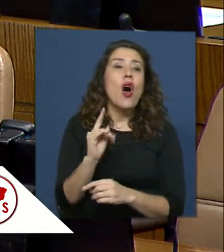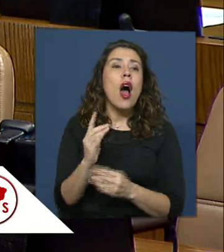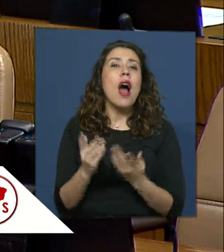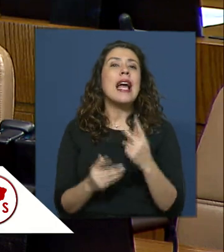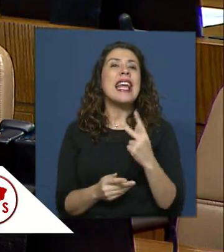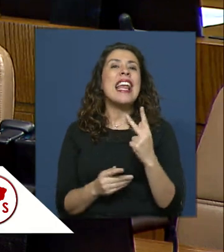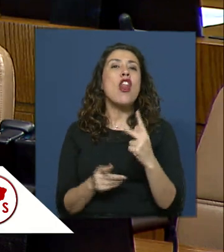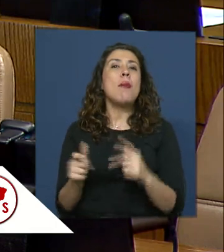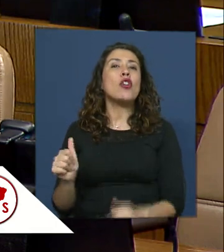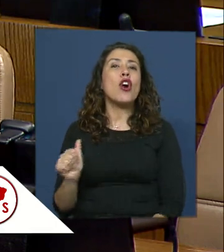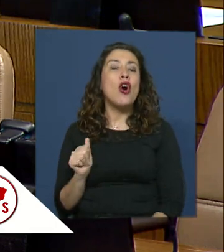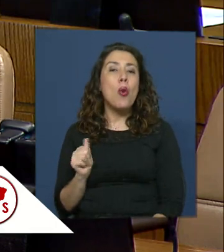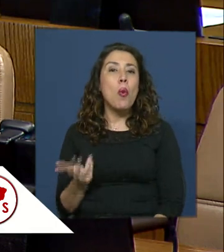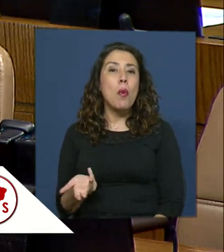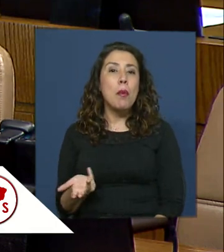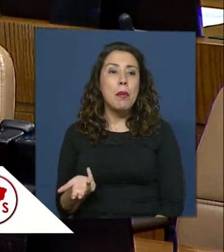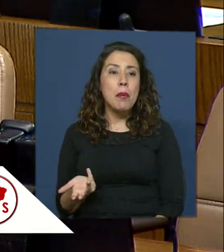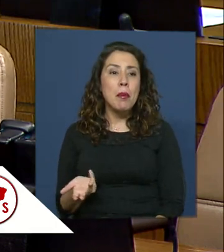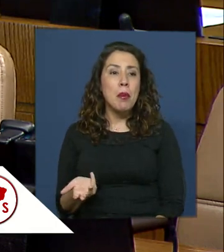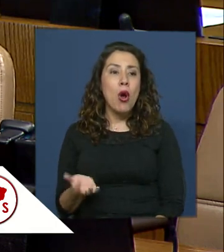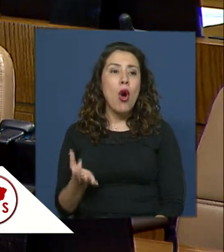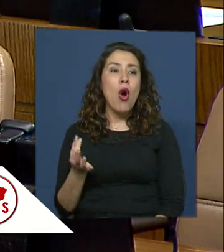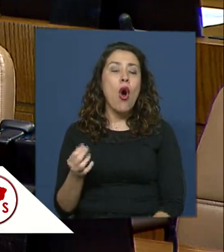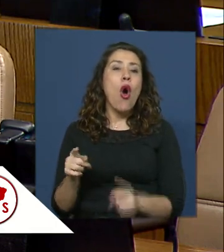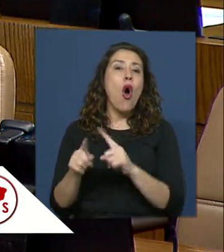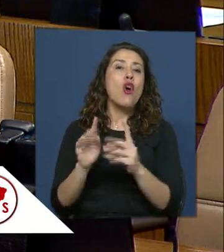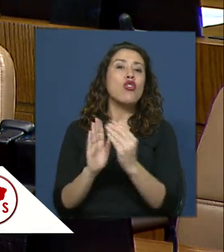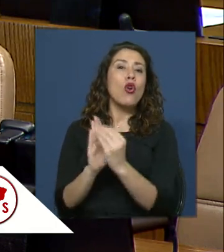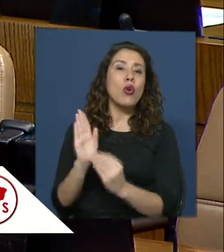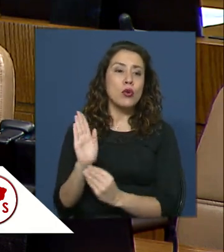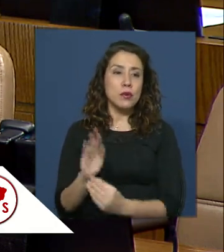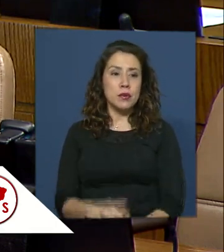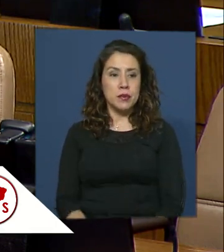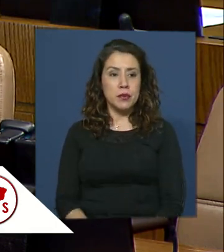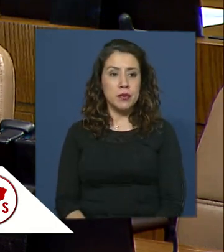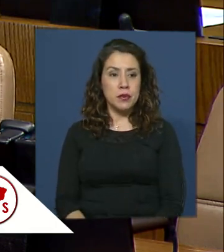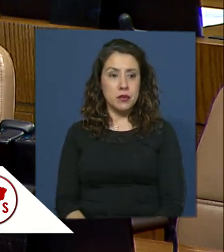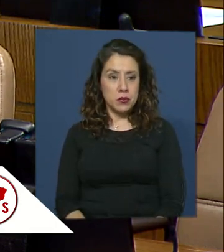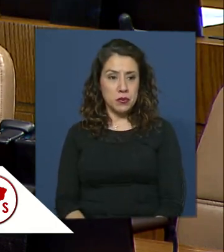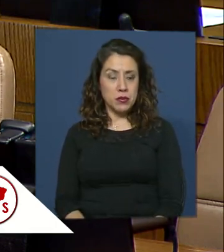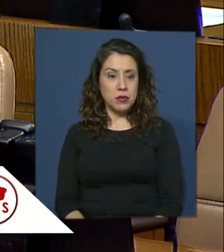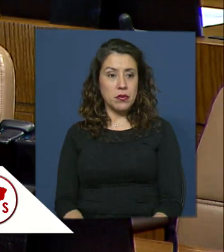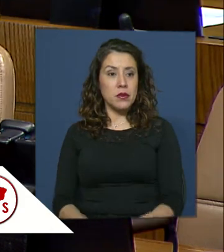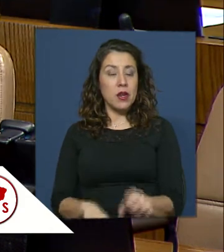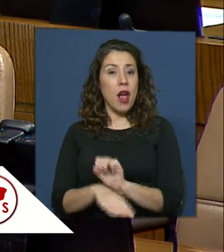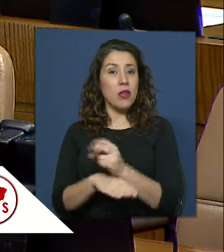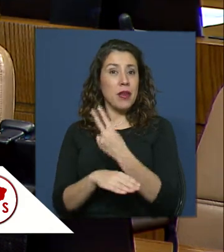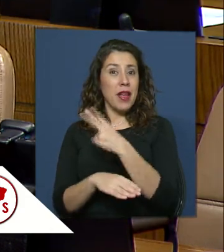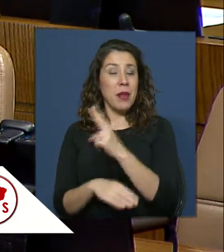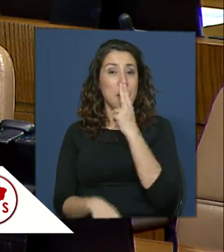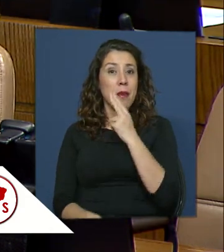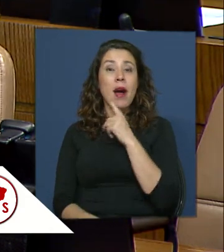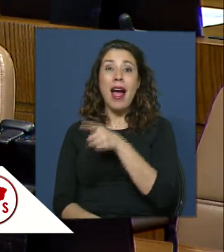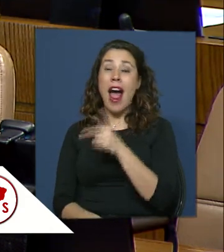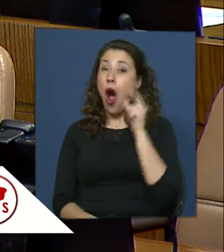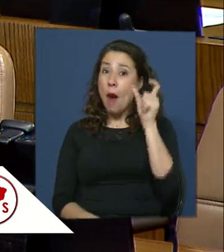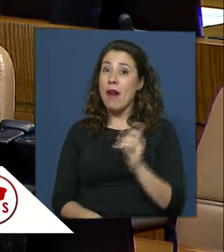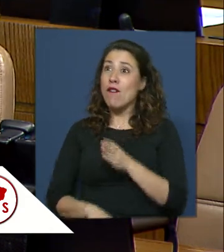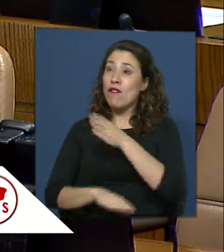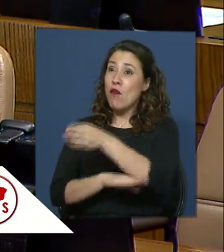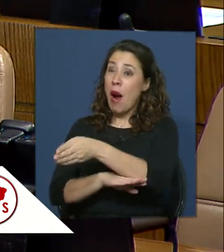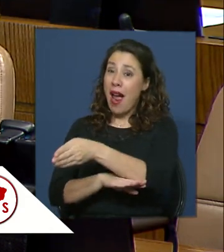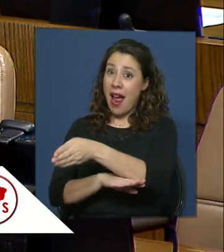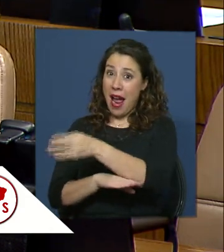los kilómetros que corresponden, o si no tiene otro tipo de anotaciones. Esto ocurrió en una automotora por Tomo, cuando él fue a pedir que le devuelvan el vehículo,